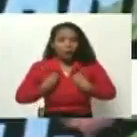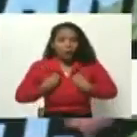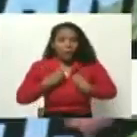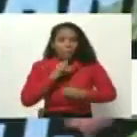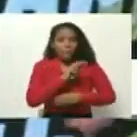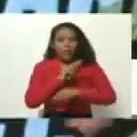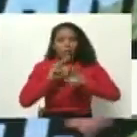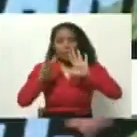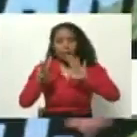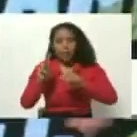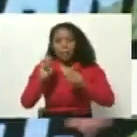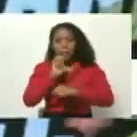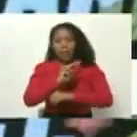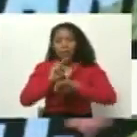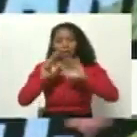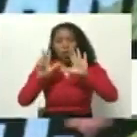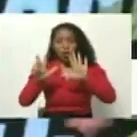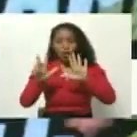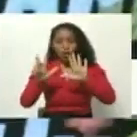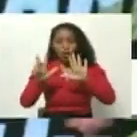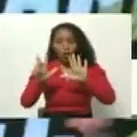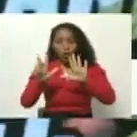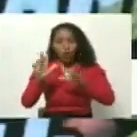27 y 28 de febrero